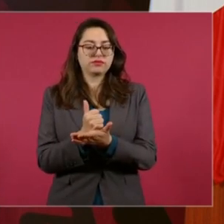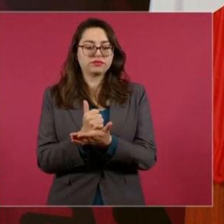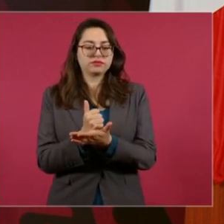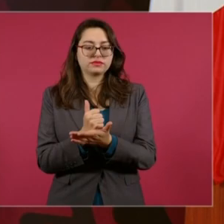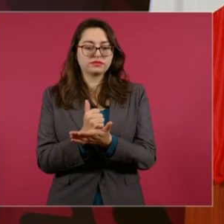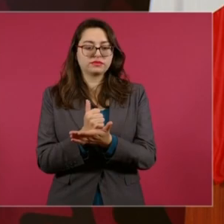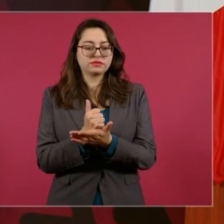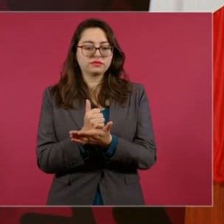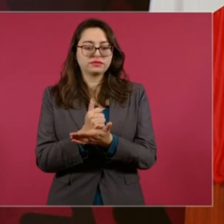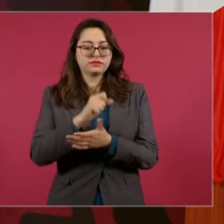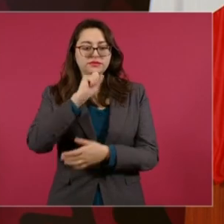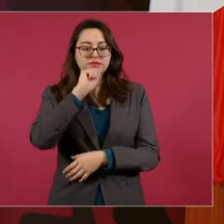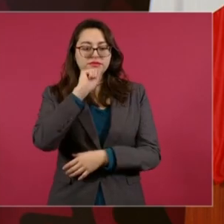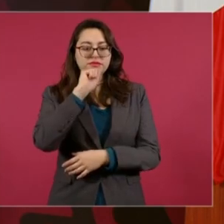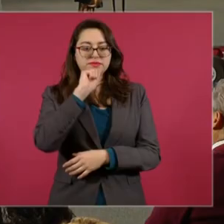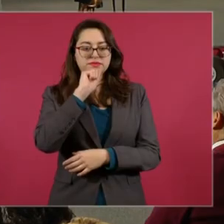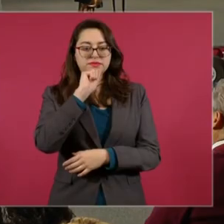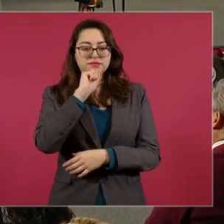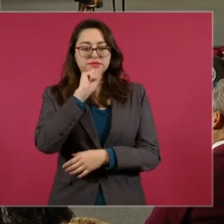Brosby.